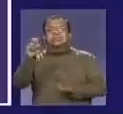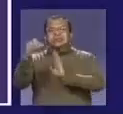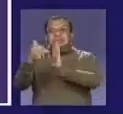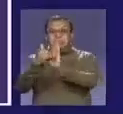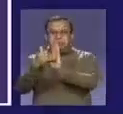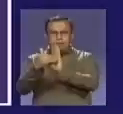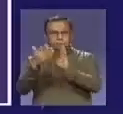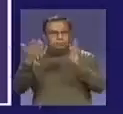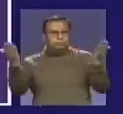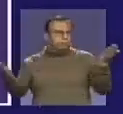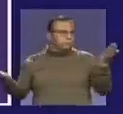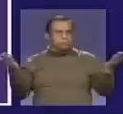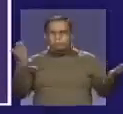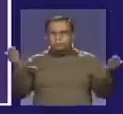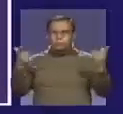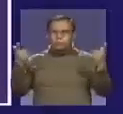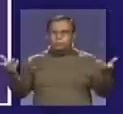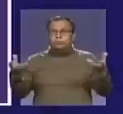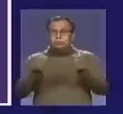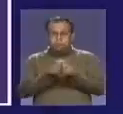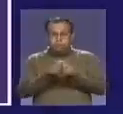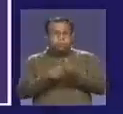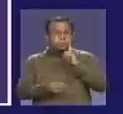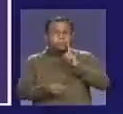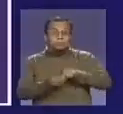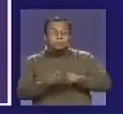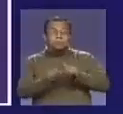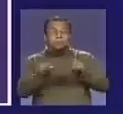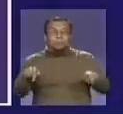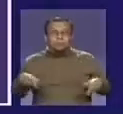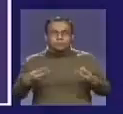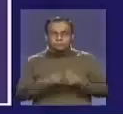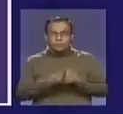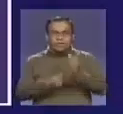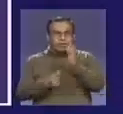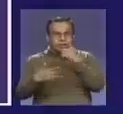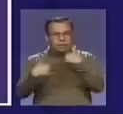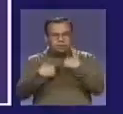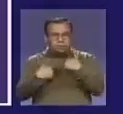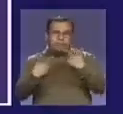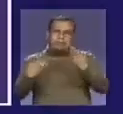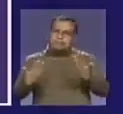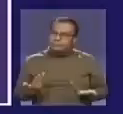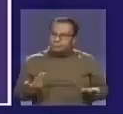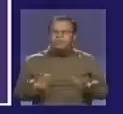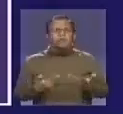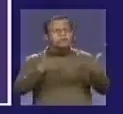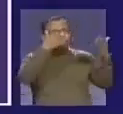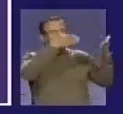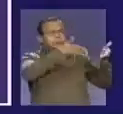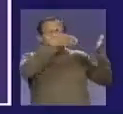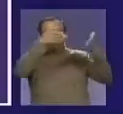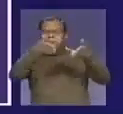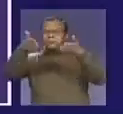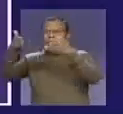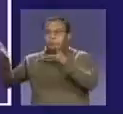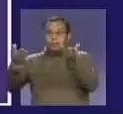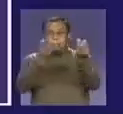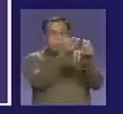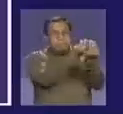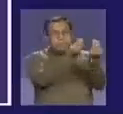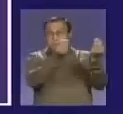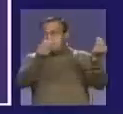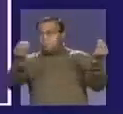17.000. Esto también es con base en el registro único de víctimas. Esa focalización, esa